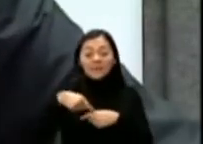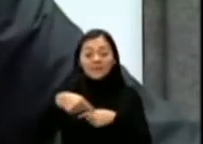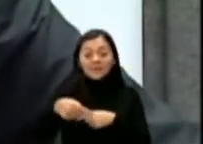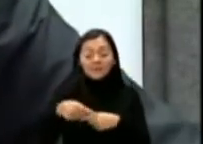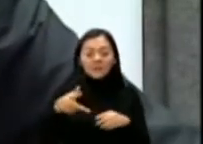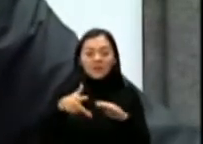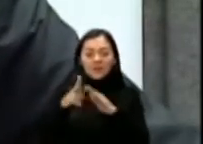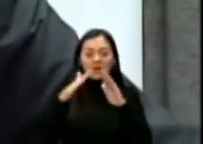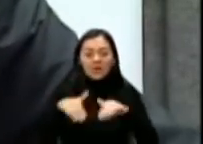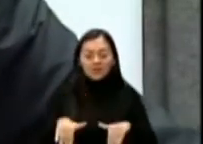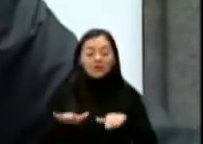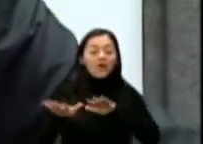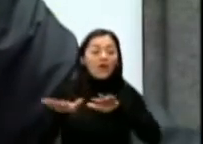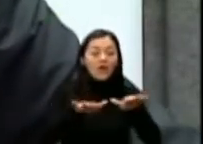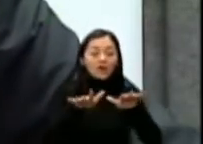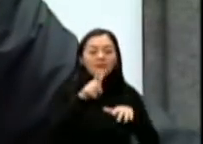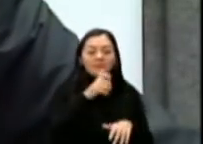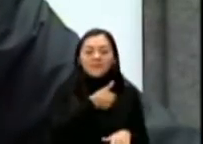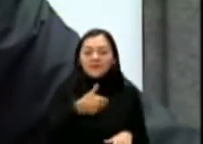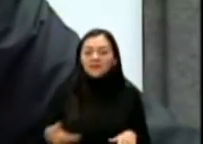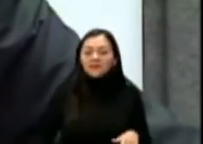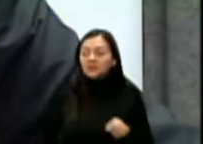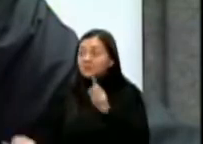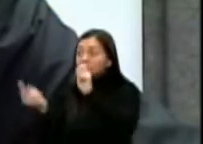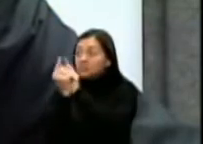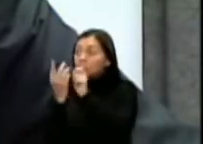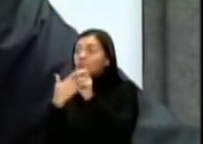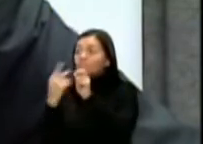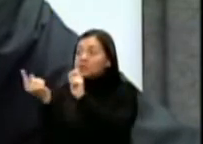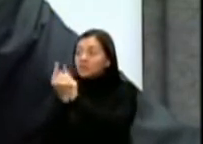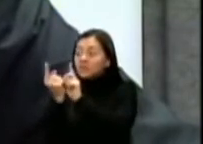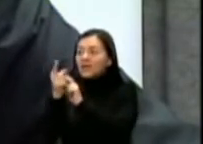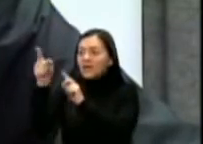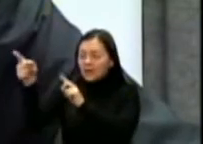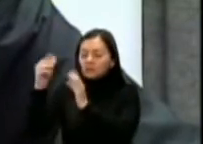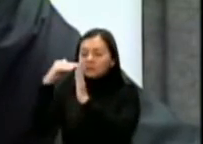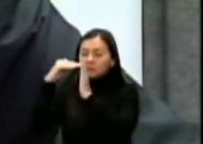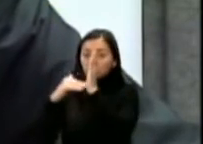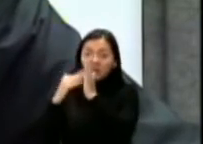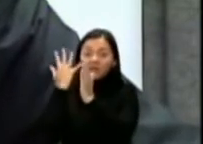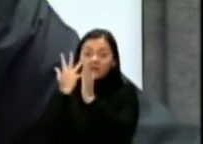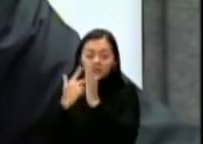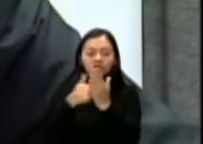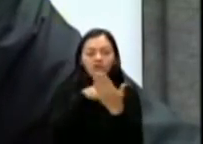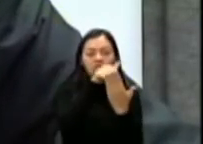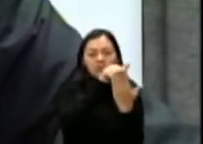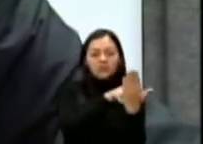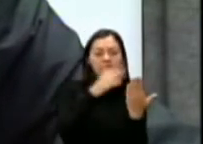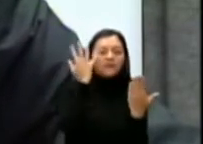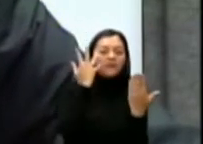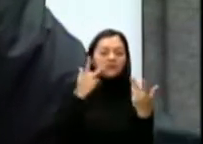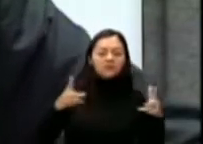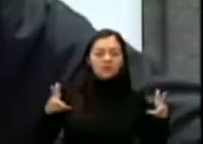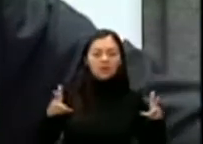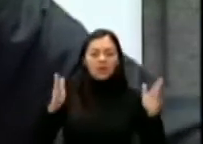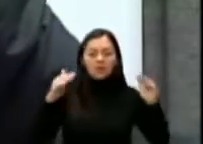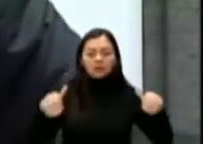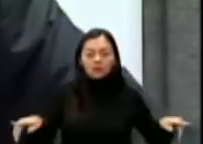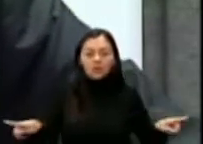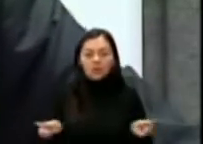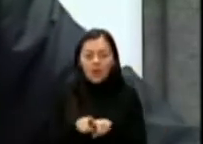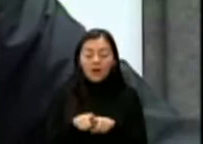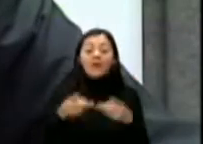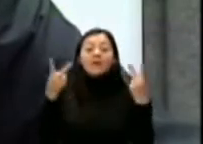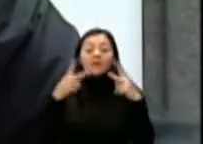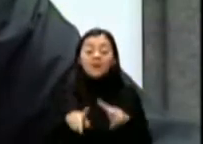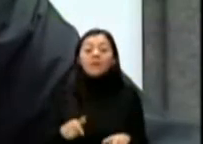coordinar con el despacho del presidente a ver cuáles va a inaugurar el iii una serie de obras que se han venido inaugurando en agua potable para